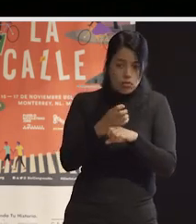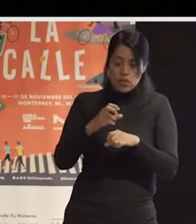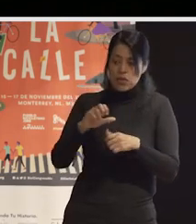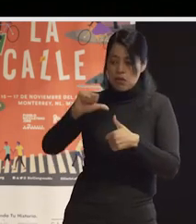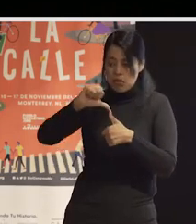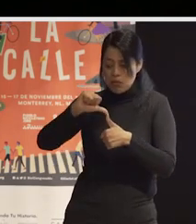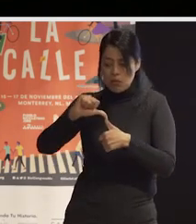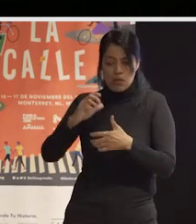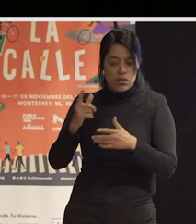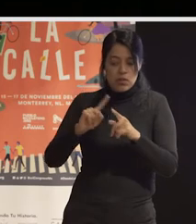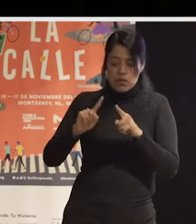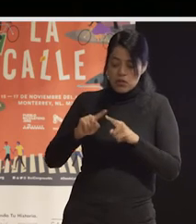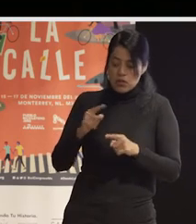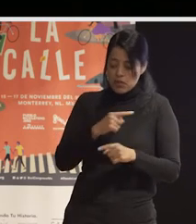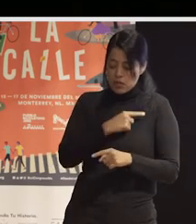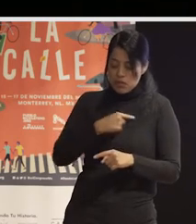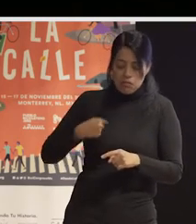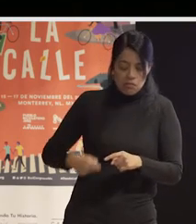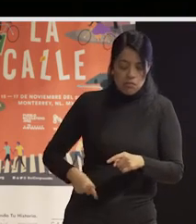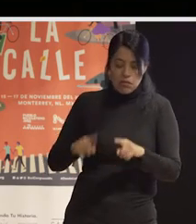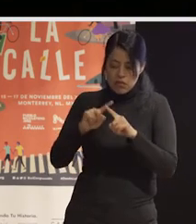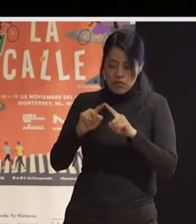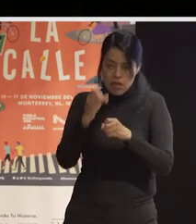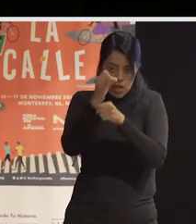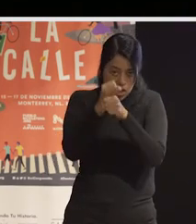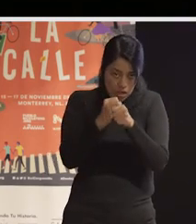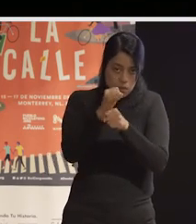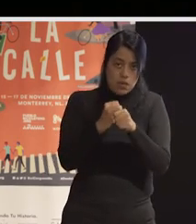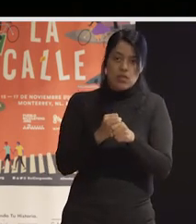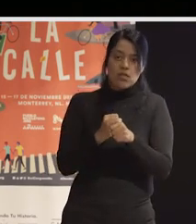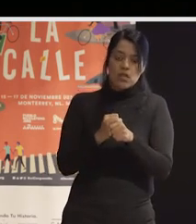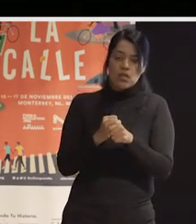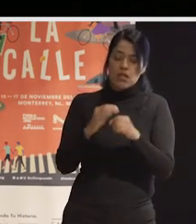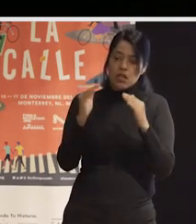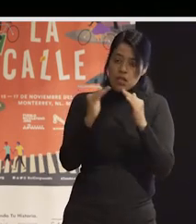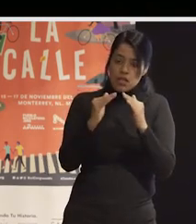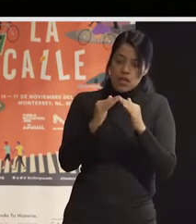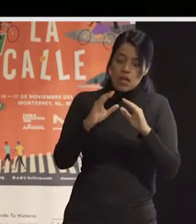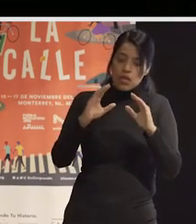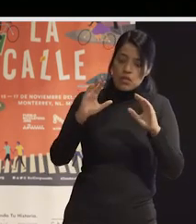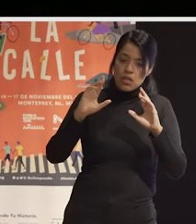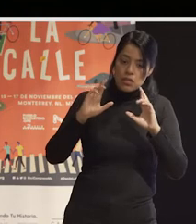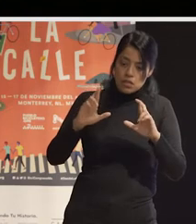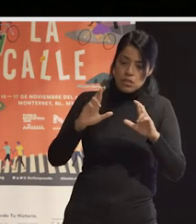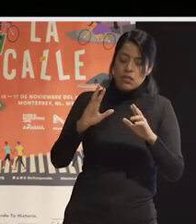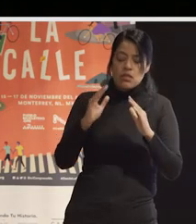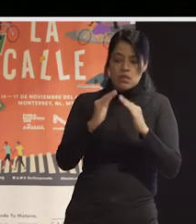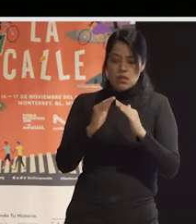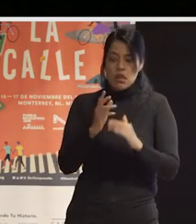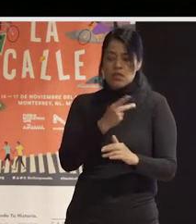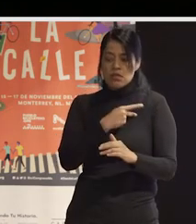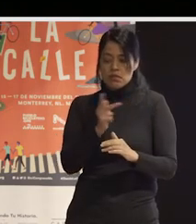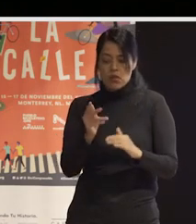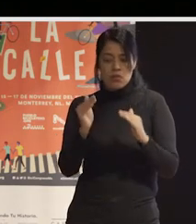en indonesia en china en en donde quiera en casas de gente rica en hacer casas de gente pobre en